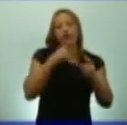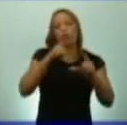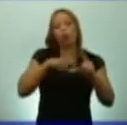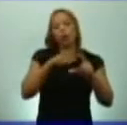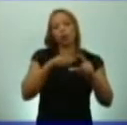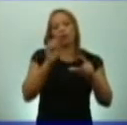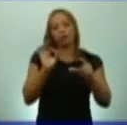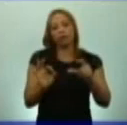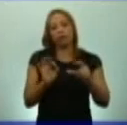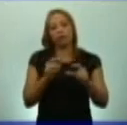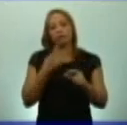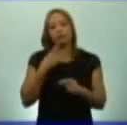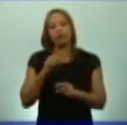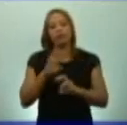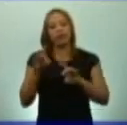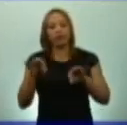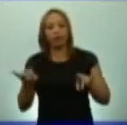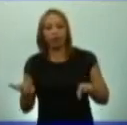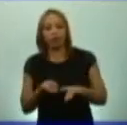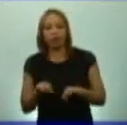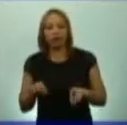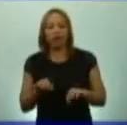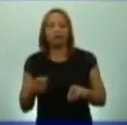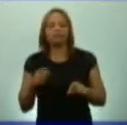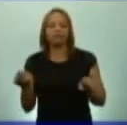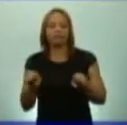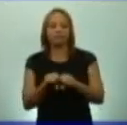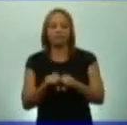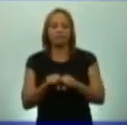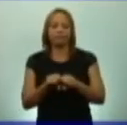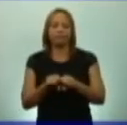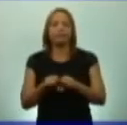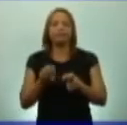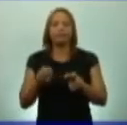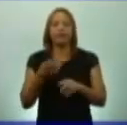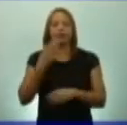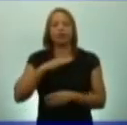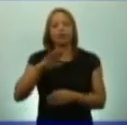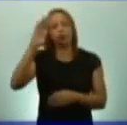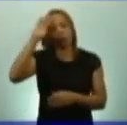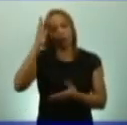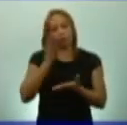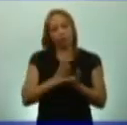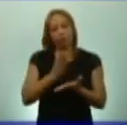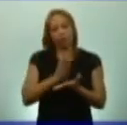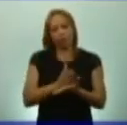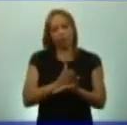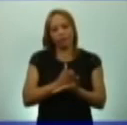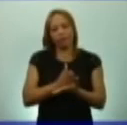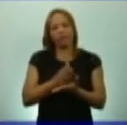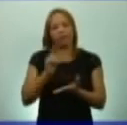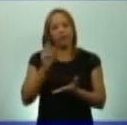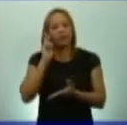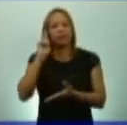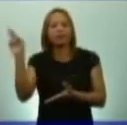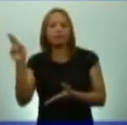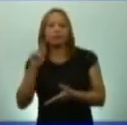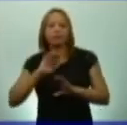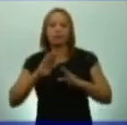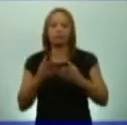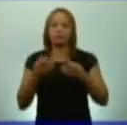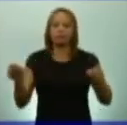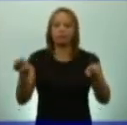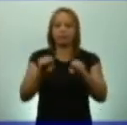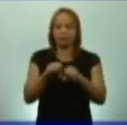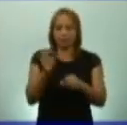contenidos de conectarte con el portal Cuba Educa. Te recordamos que para